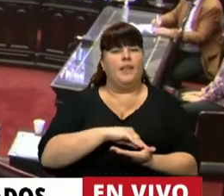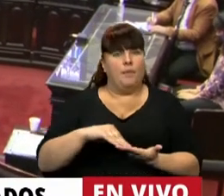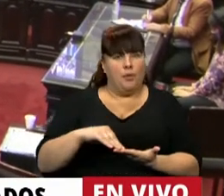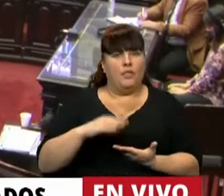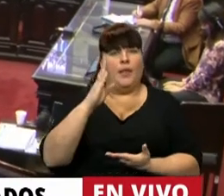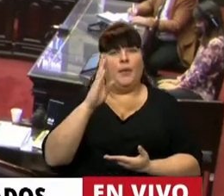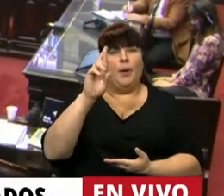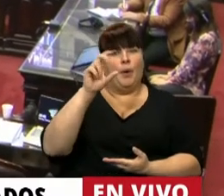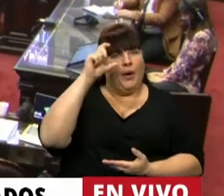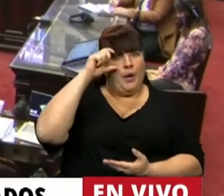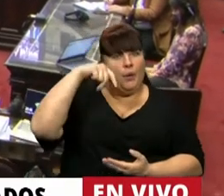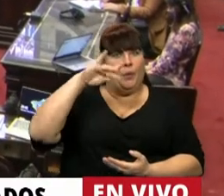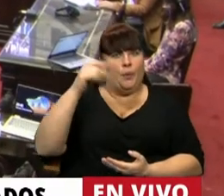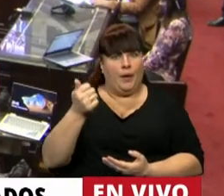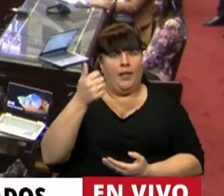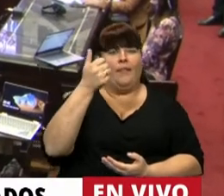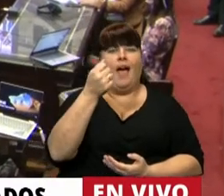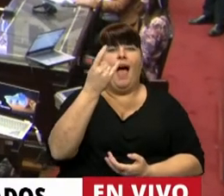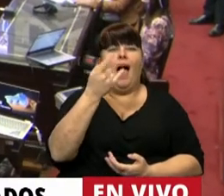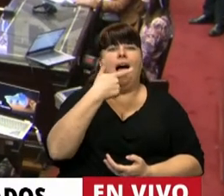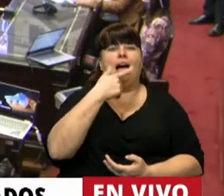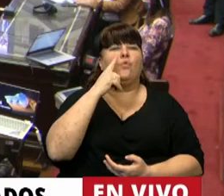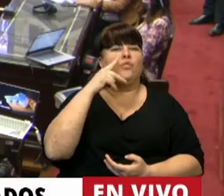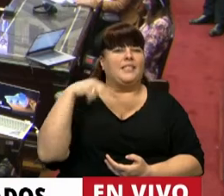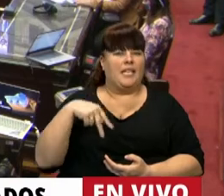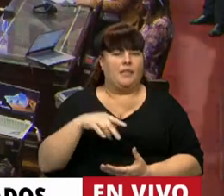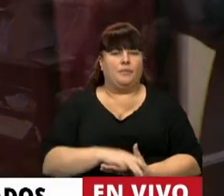Diputada Brenda Austin.